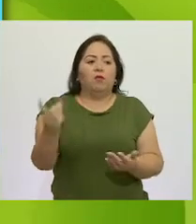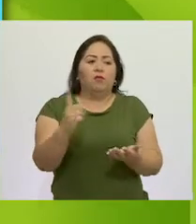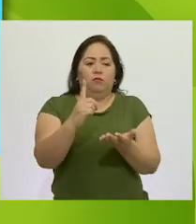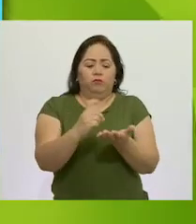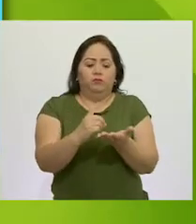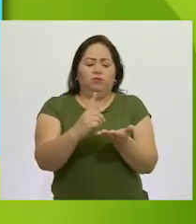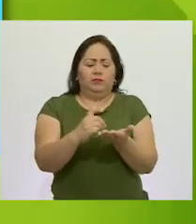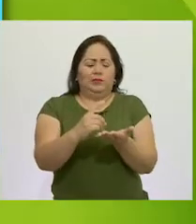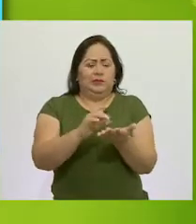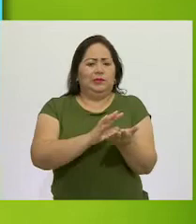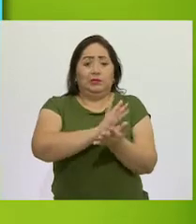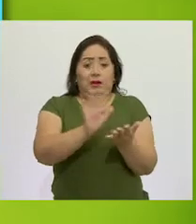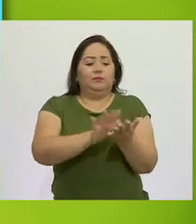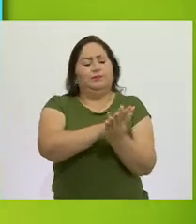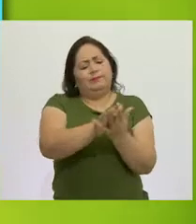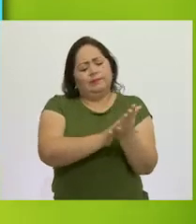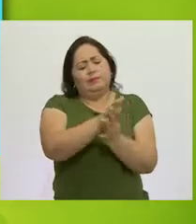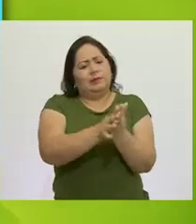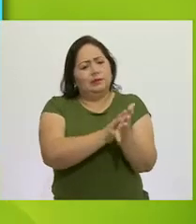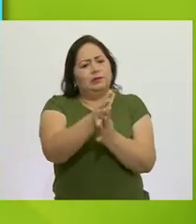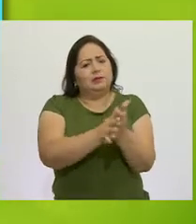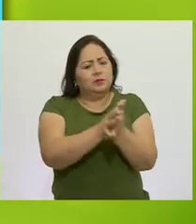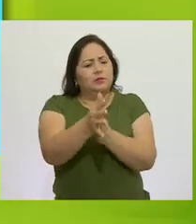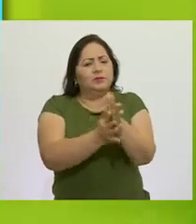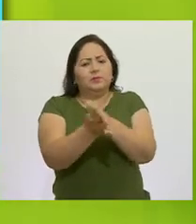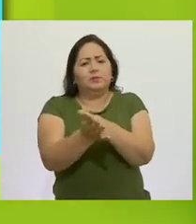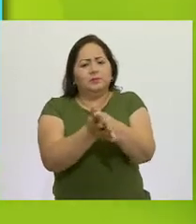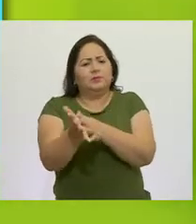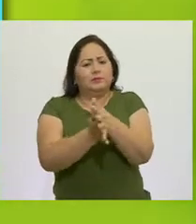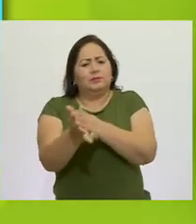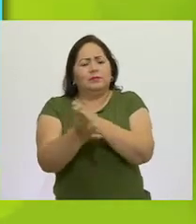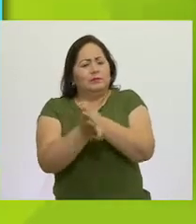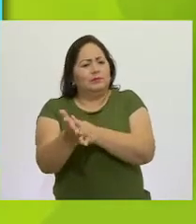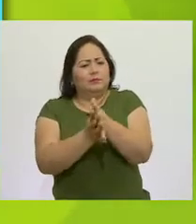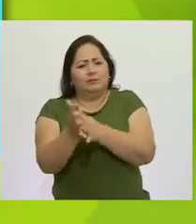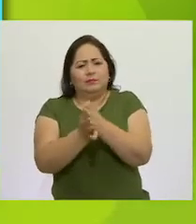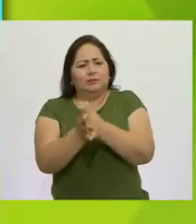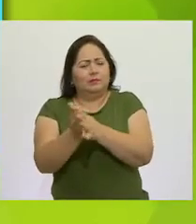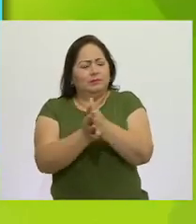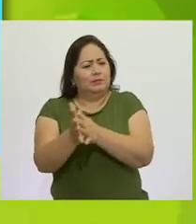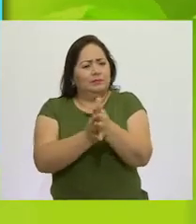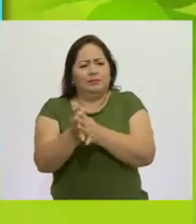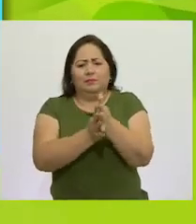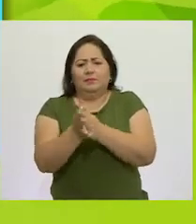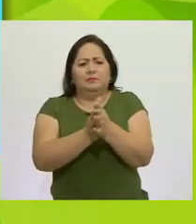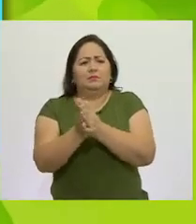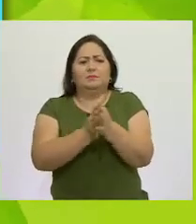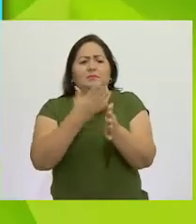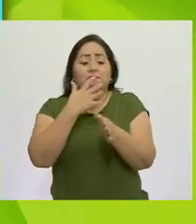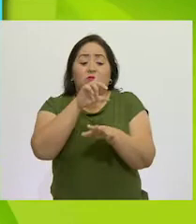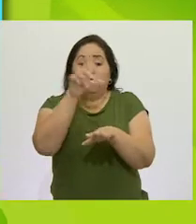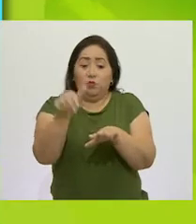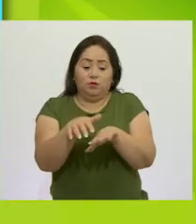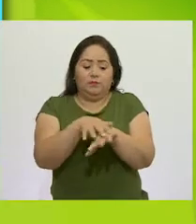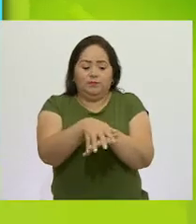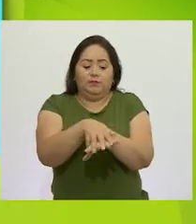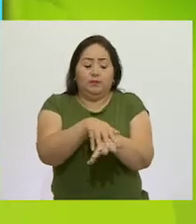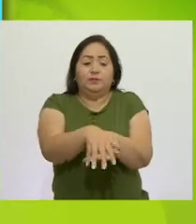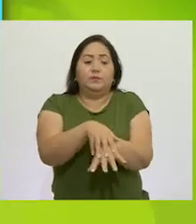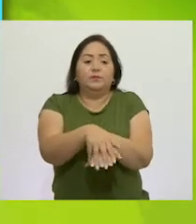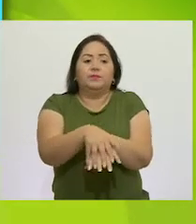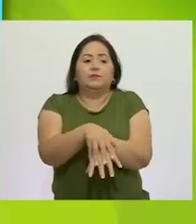jabón. Frota tus palmas una con la otra. Ahora, frota la palma de una de tus manos contra el dorso de la